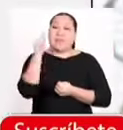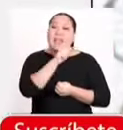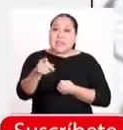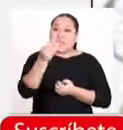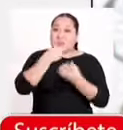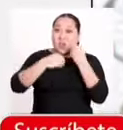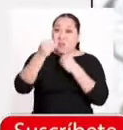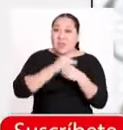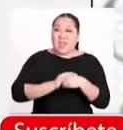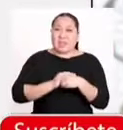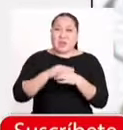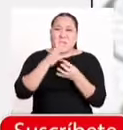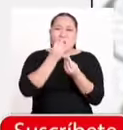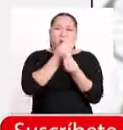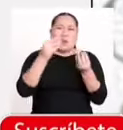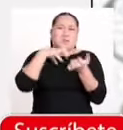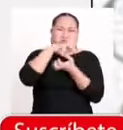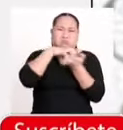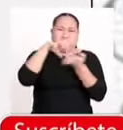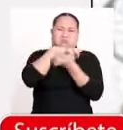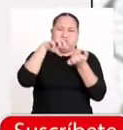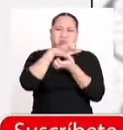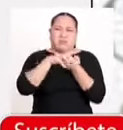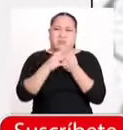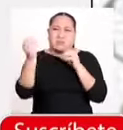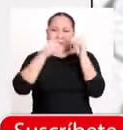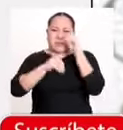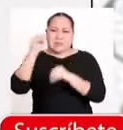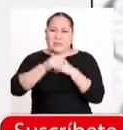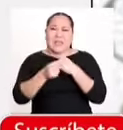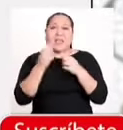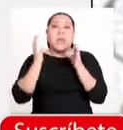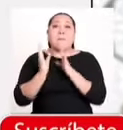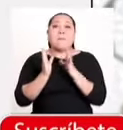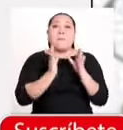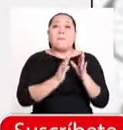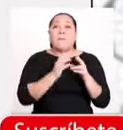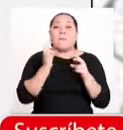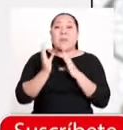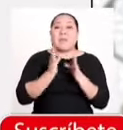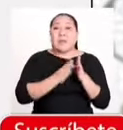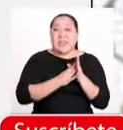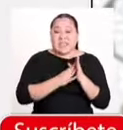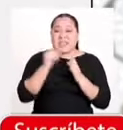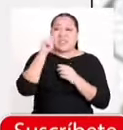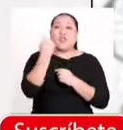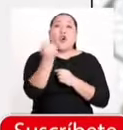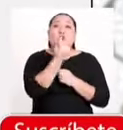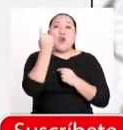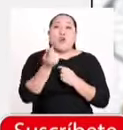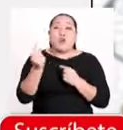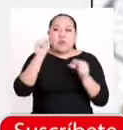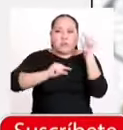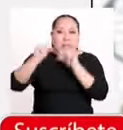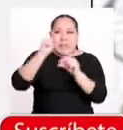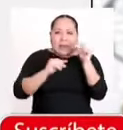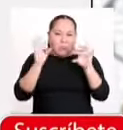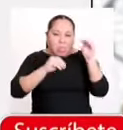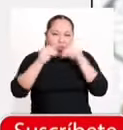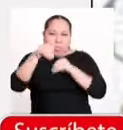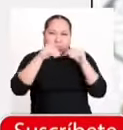alimentos ultraprocesados se elaboran con ingredientes industriales y no suelen tener ingredientes naturales. Estos